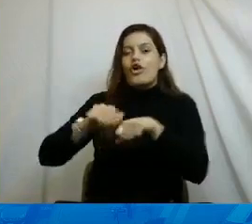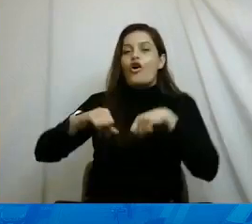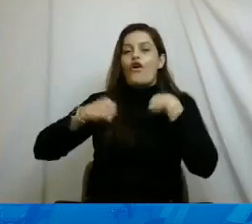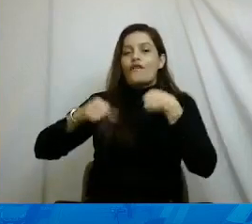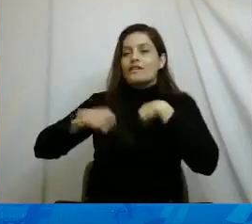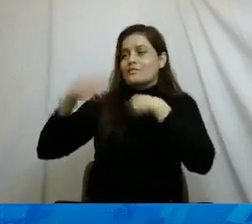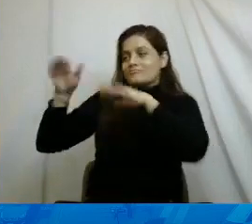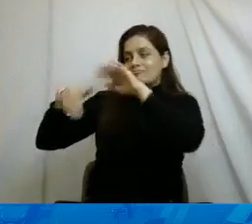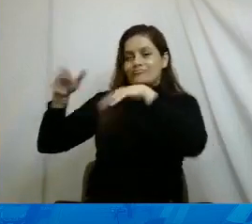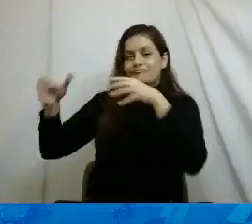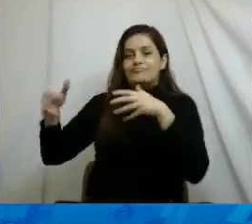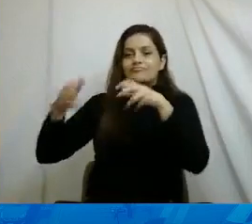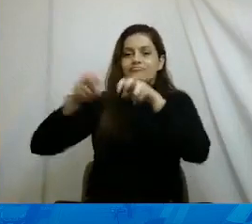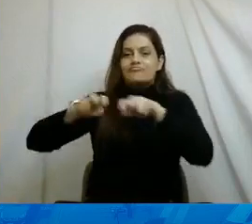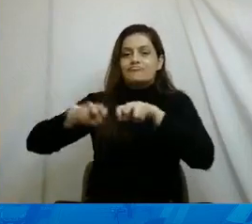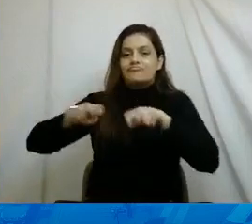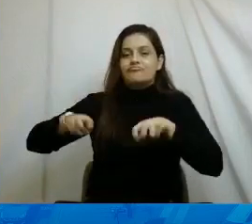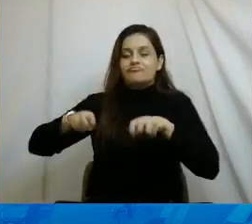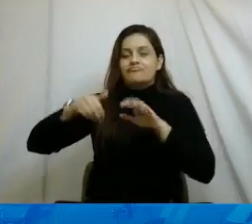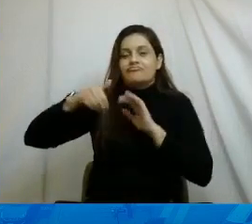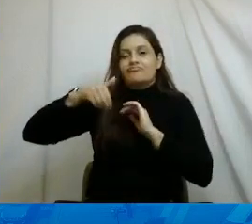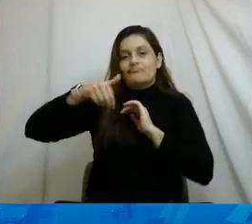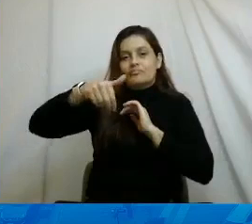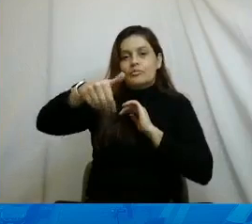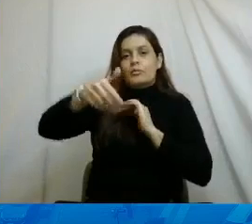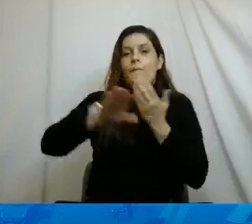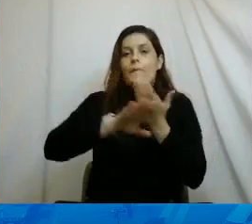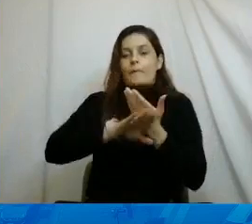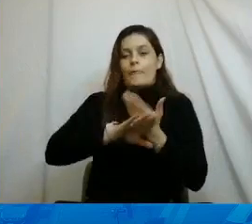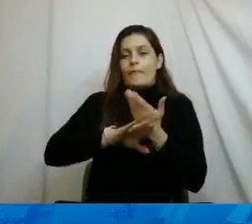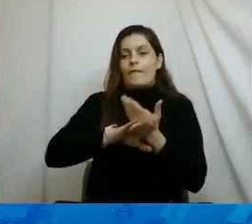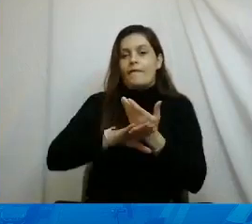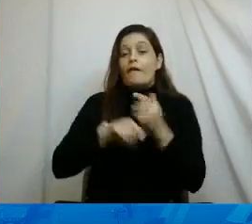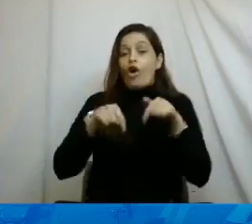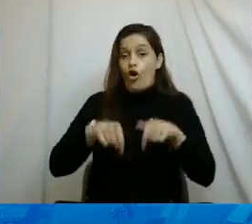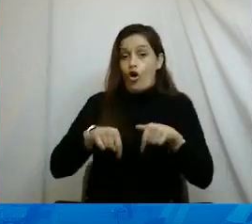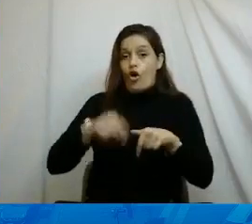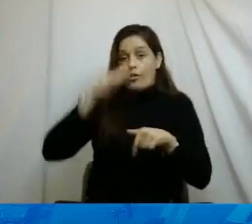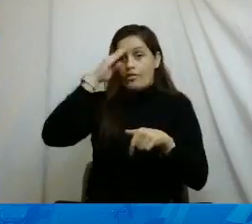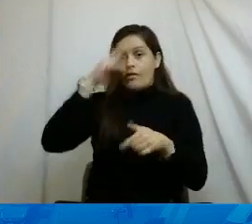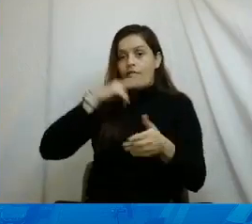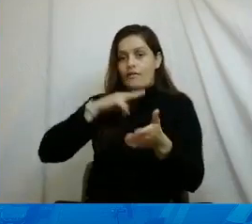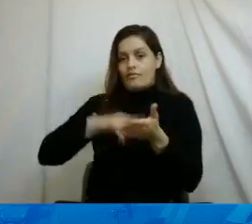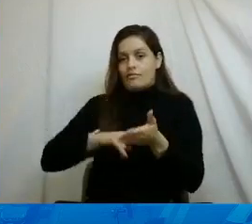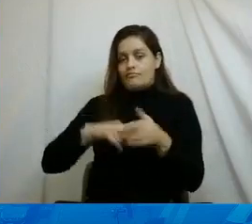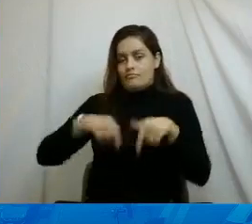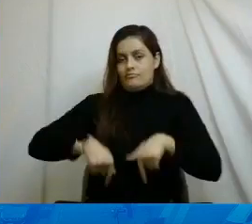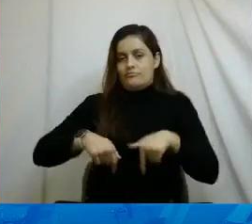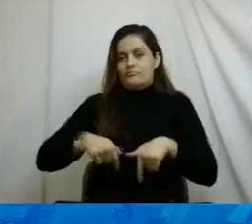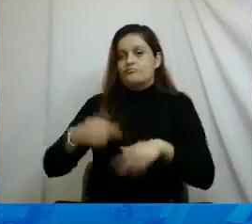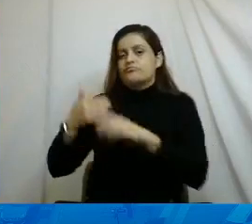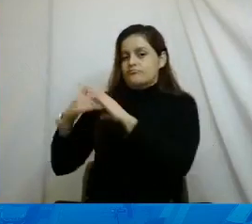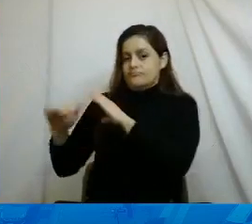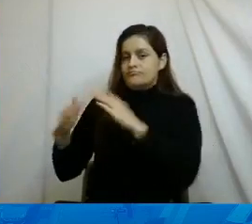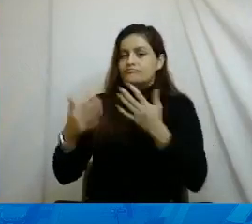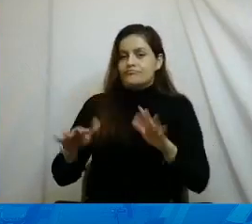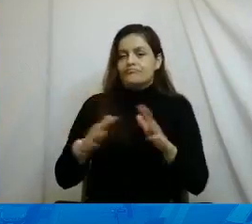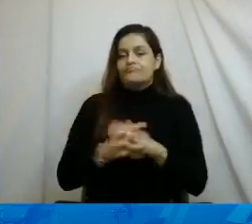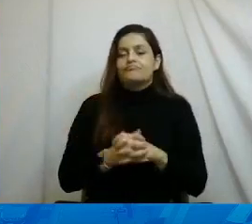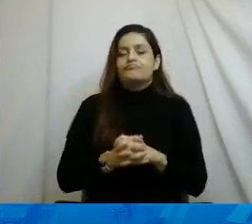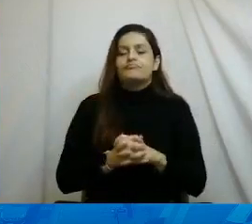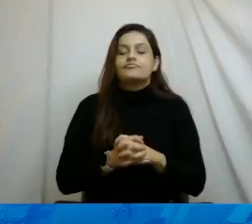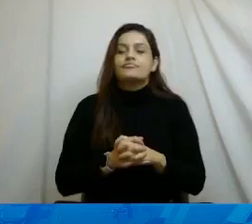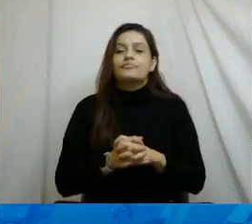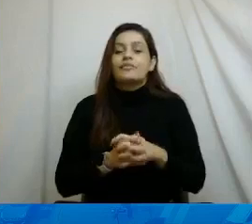lúdico. La carta la ingresaron hoy, por lo tanto, es probable que en estos días llegue por su correspondencia.